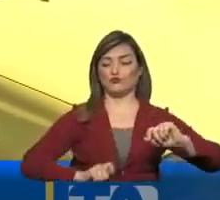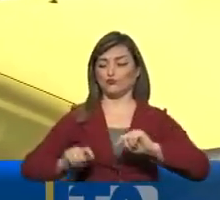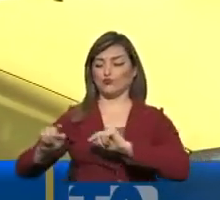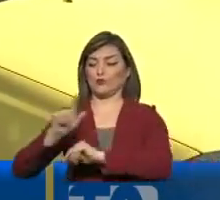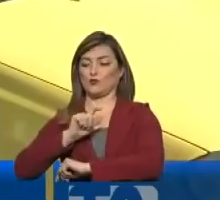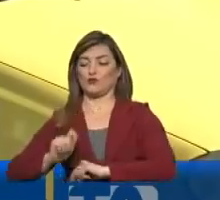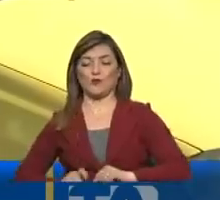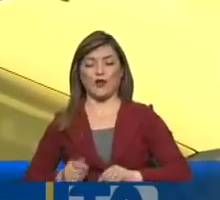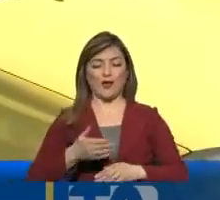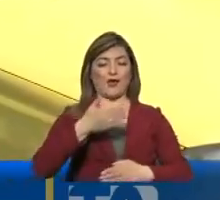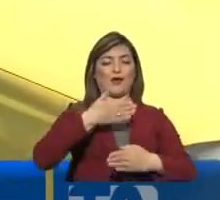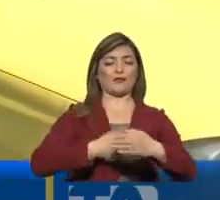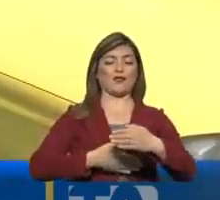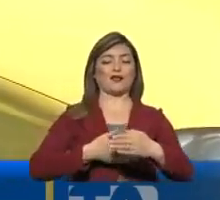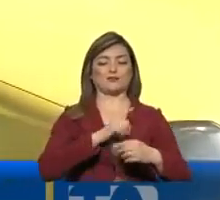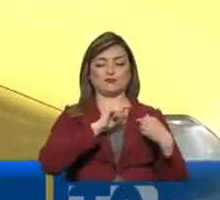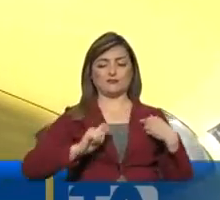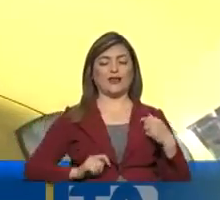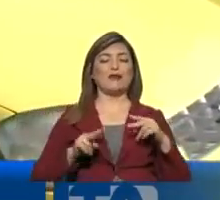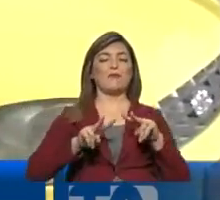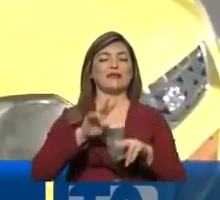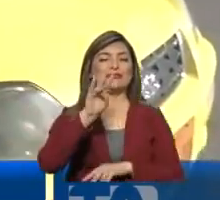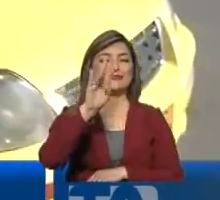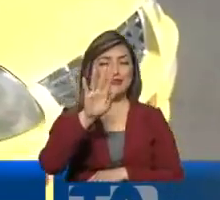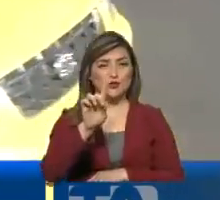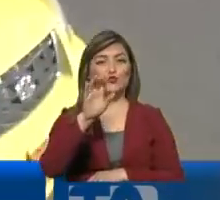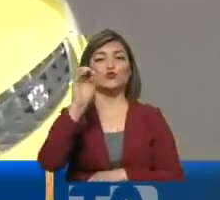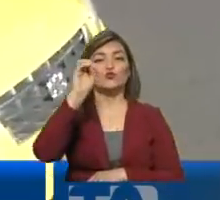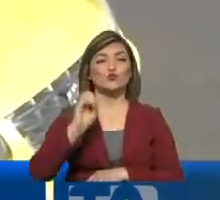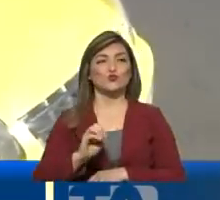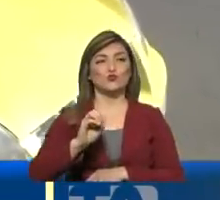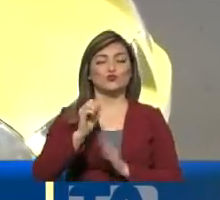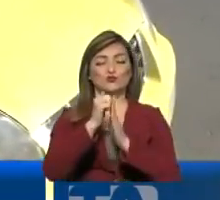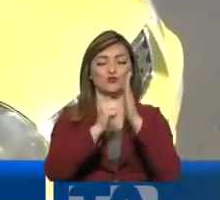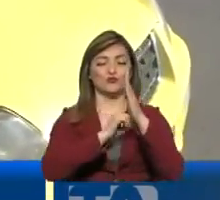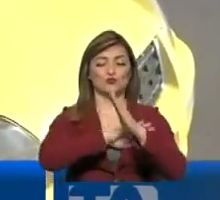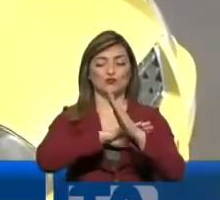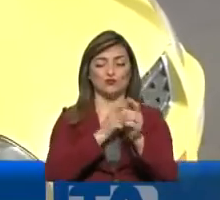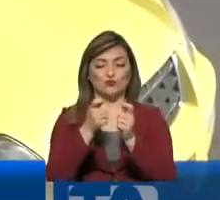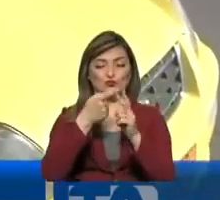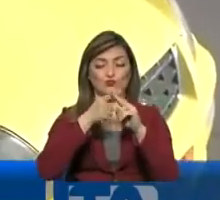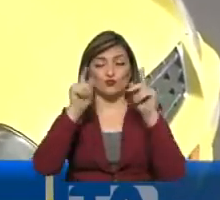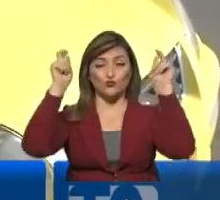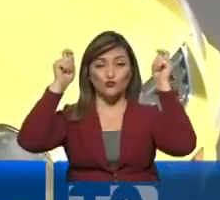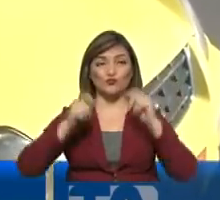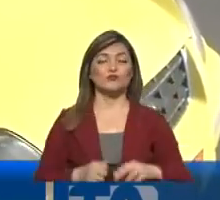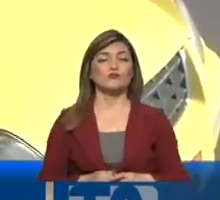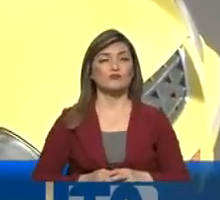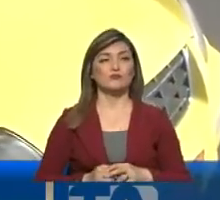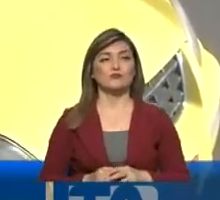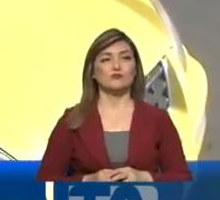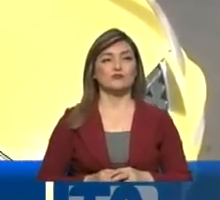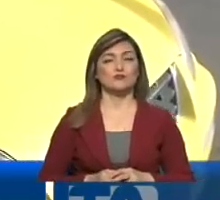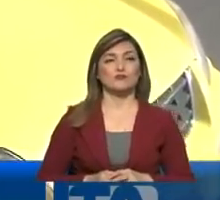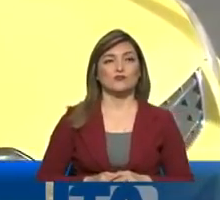un 75%. Por ello, la Agencia Metropolitana de Tránsito ha decidido iniciar con esta campaña. Pero yo hoy